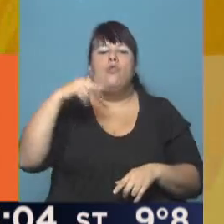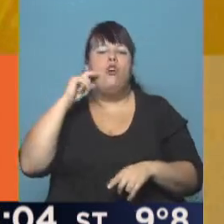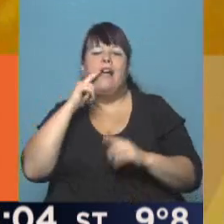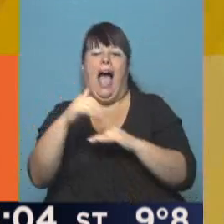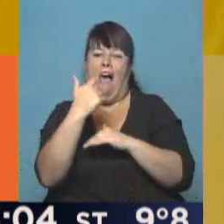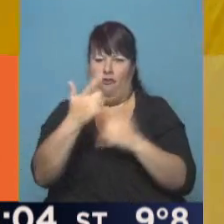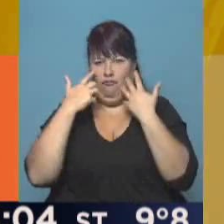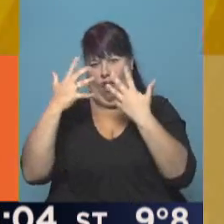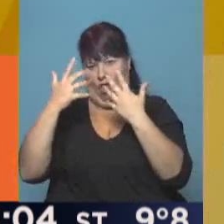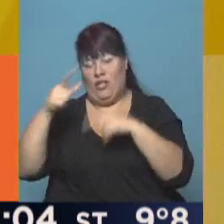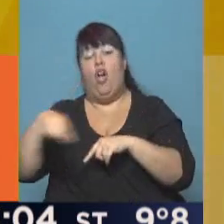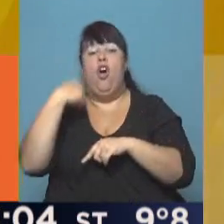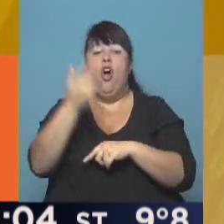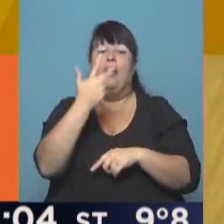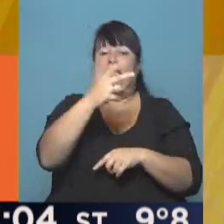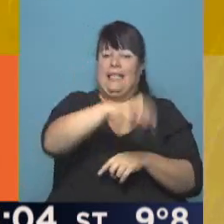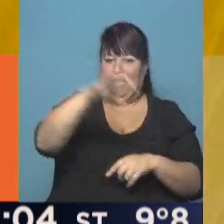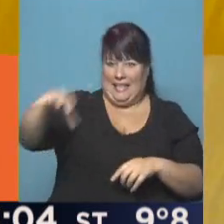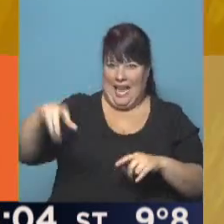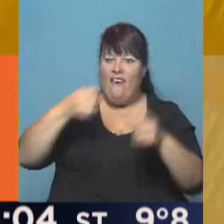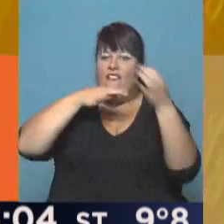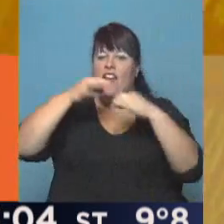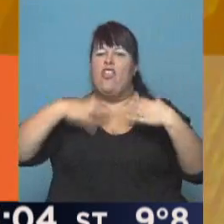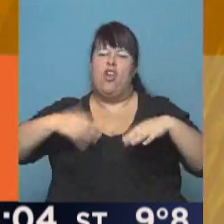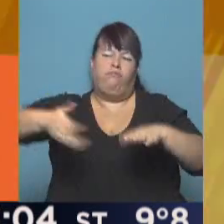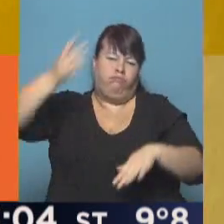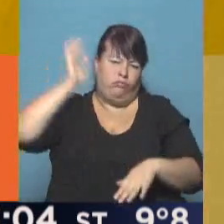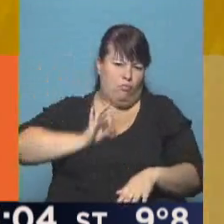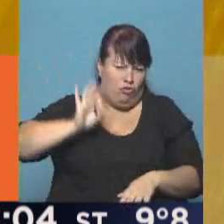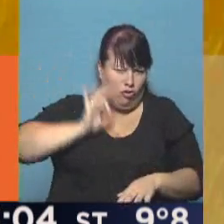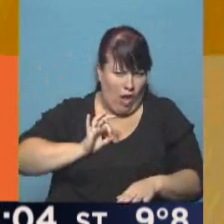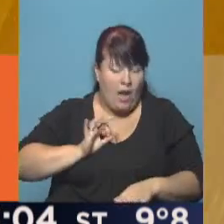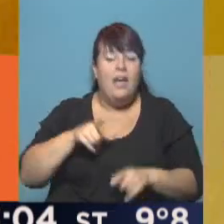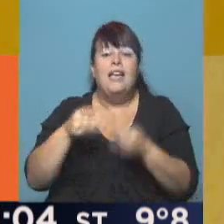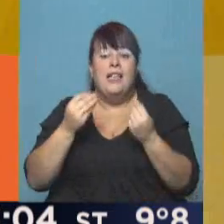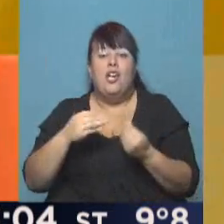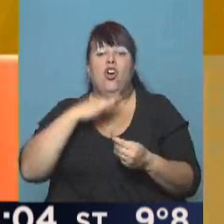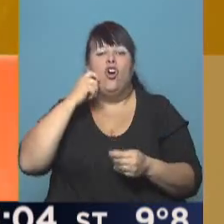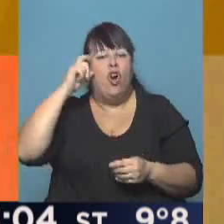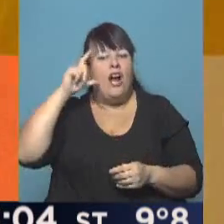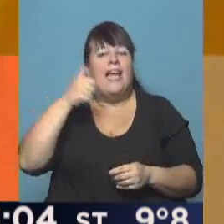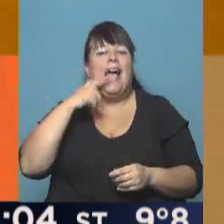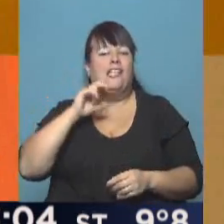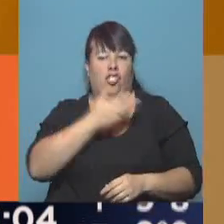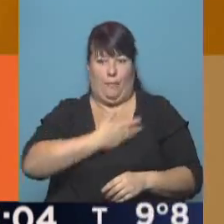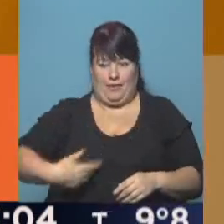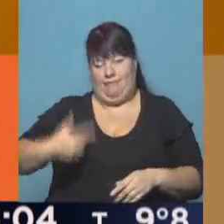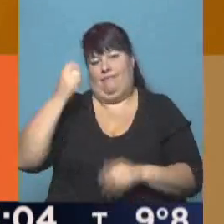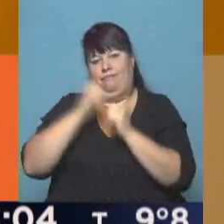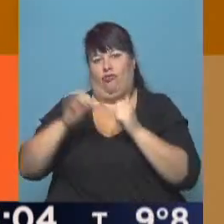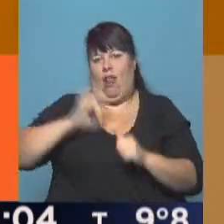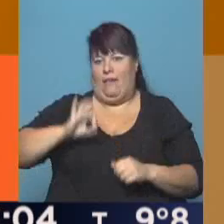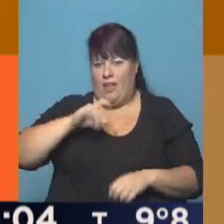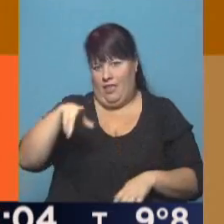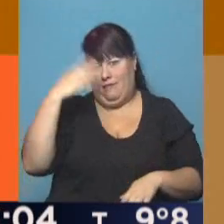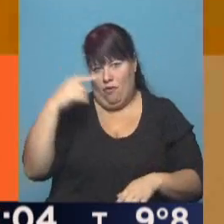el histórico puesto, y otros tres lugares más donde se vende ropa desde hace tantísimo tiempo. Tiene que ver con Jorge Castillo, su titular. El titular histórico de La Salada,